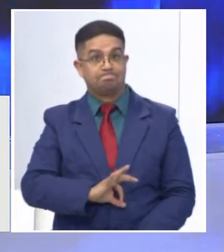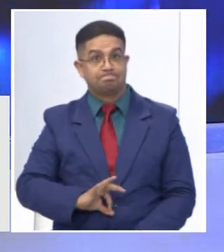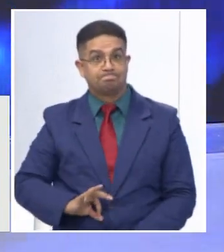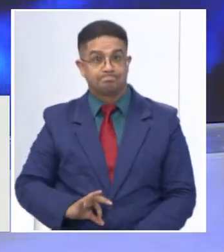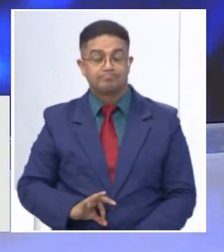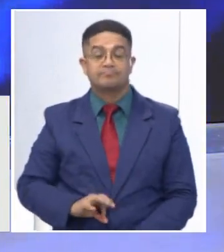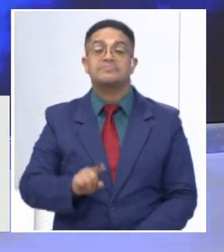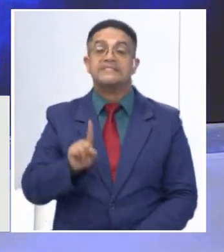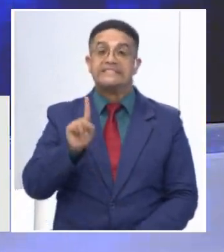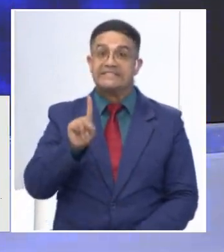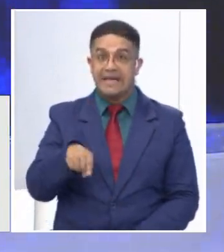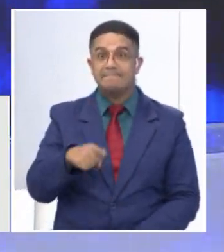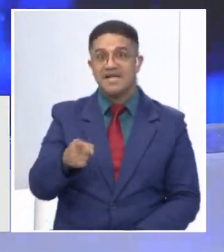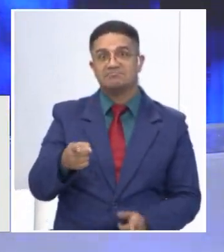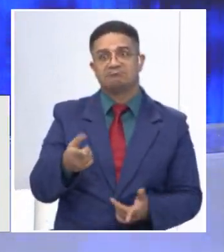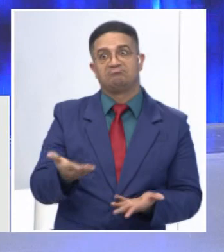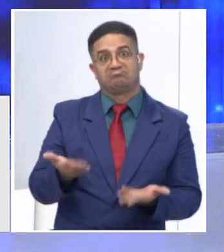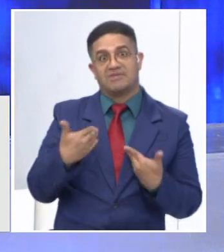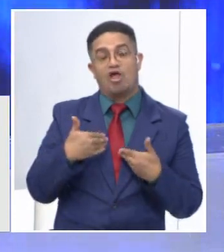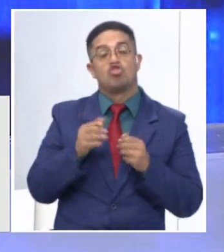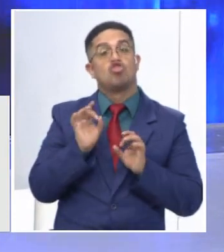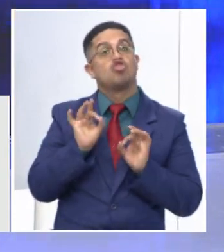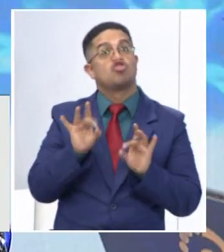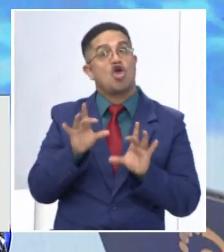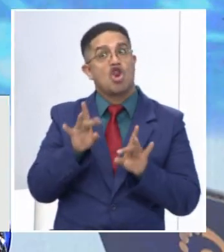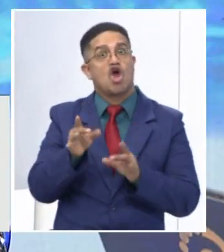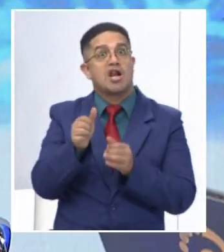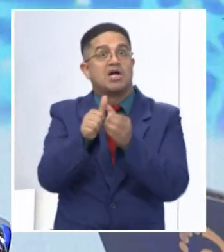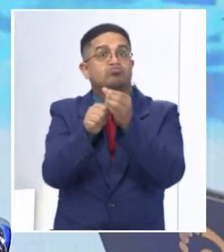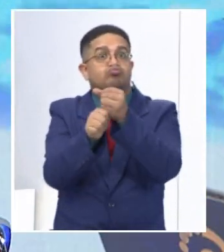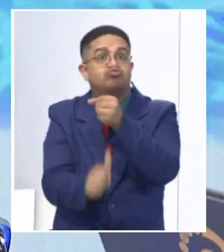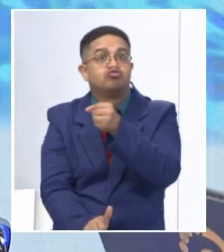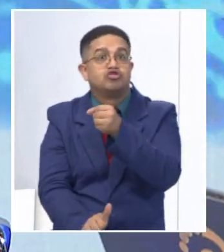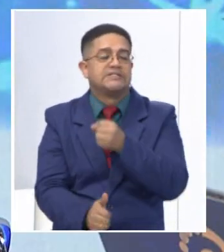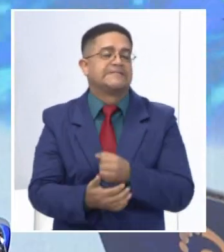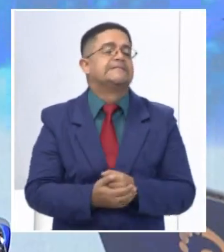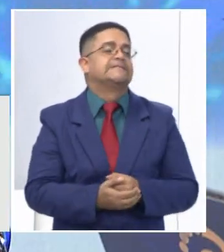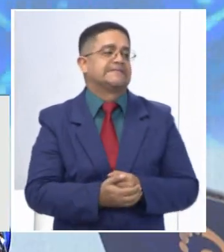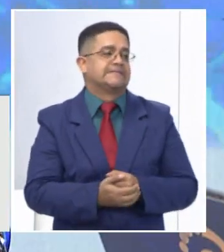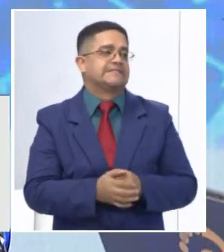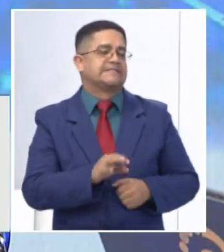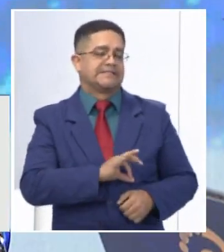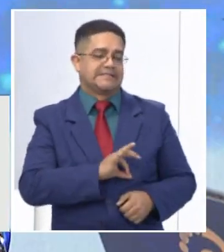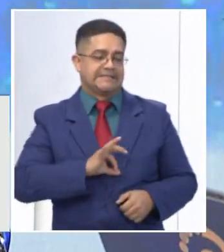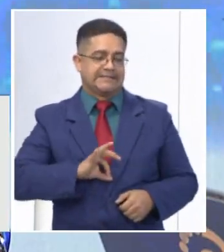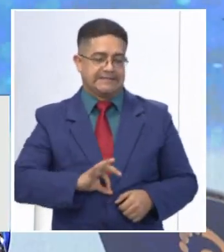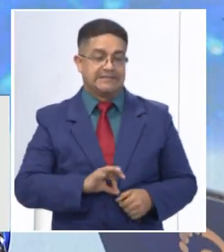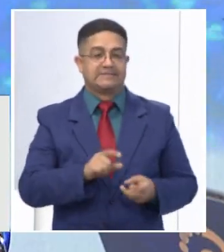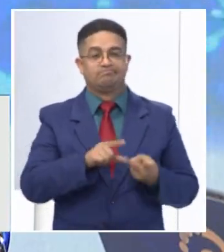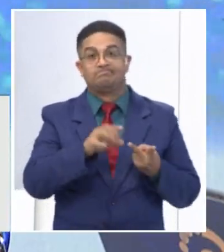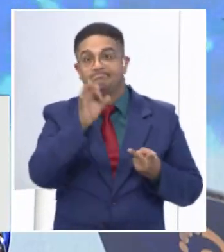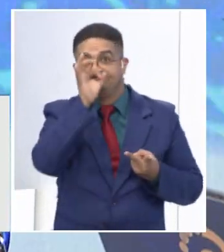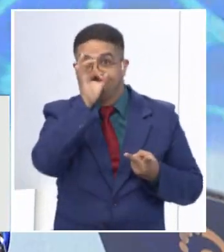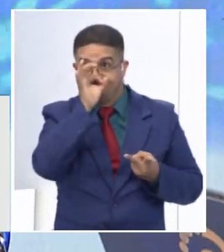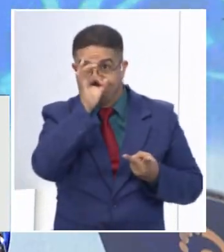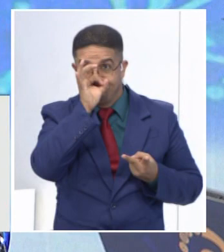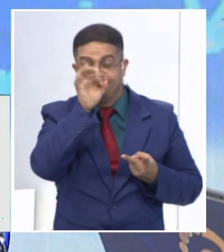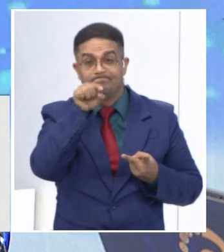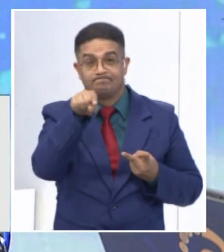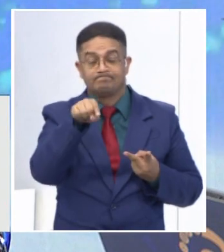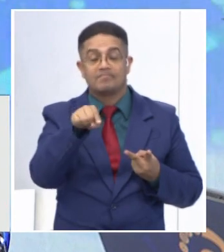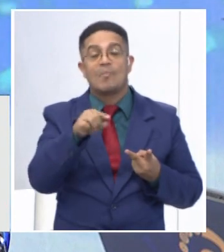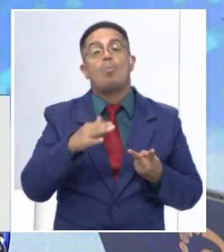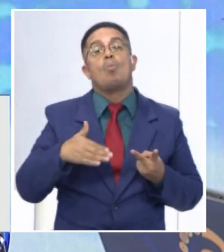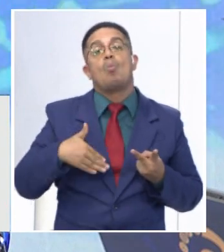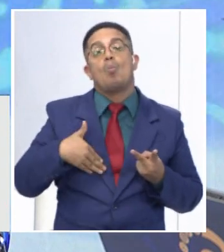mismo tiempo generar dolor al evacuar. Hablando ya del tracto digestivo inferior, lo que sería el recto y lo que sería el ano, pueden